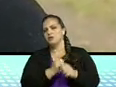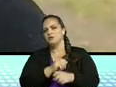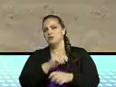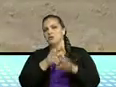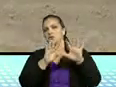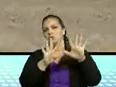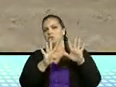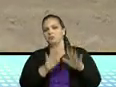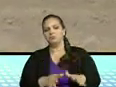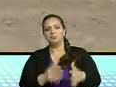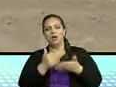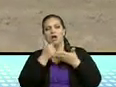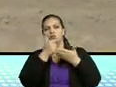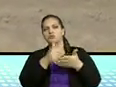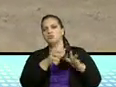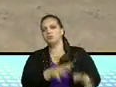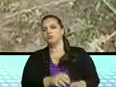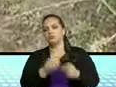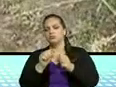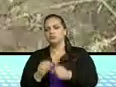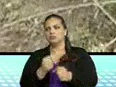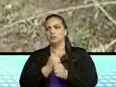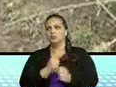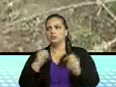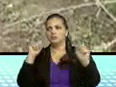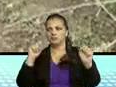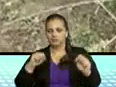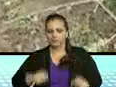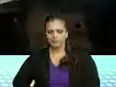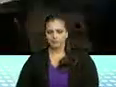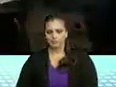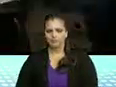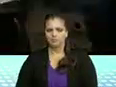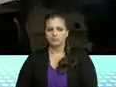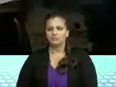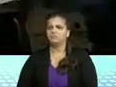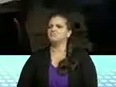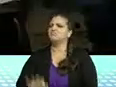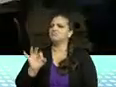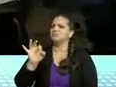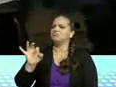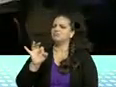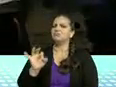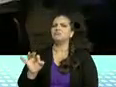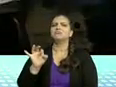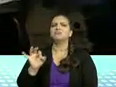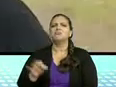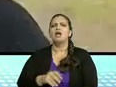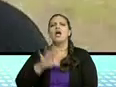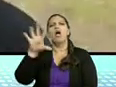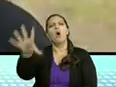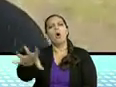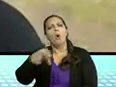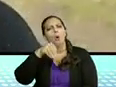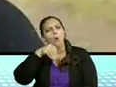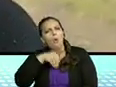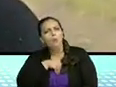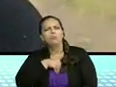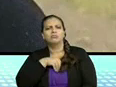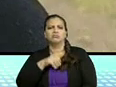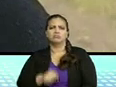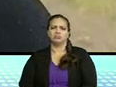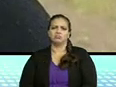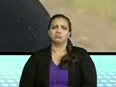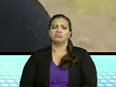y ojalá que esto se repita, no este accidente, sino que las acciones, lo valeroso que hay, que muestra este niño, ¿cómo